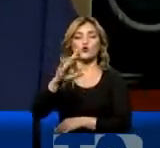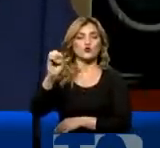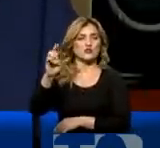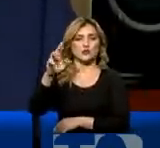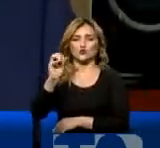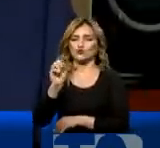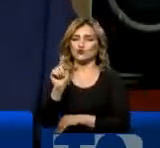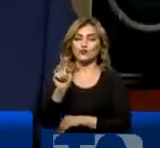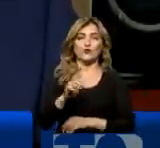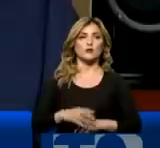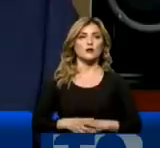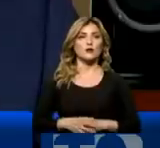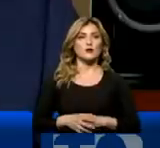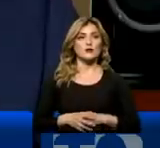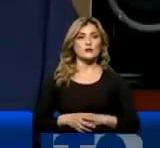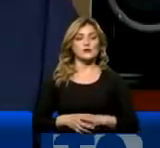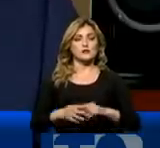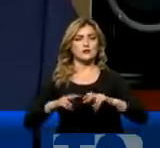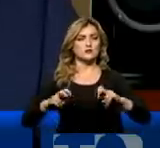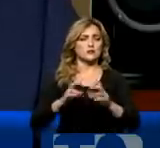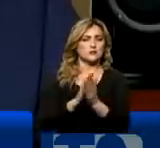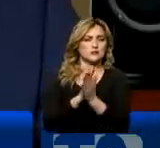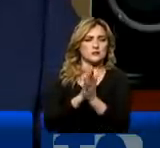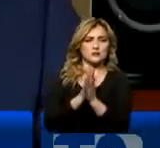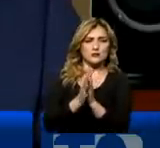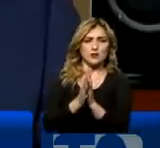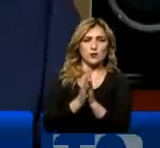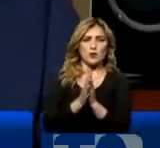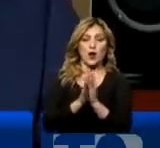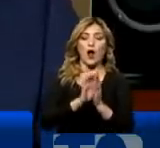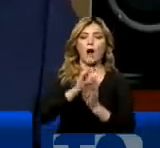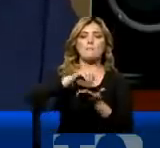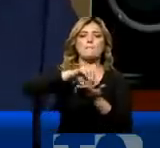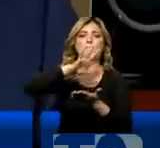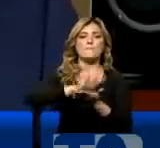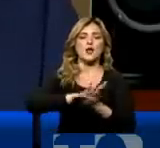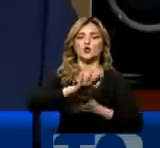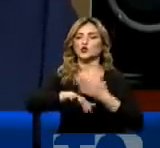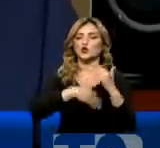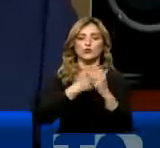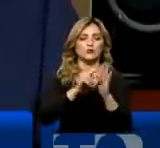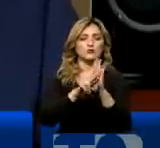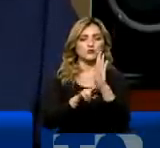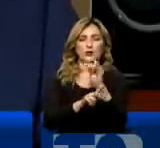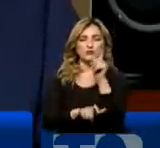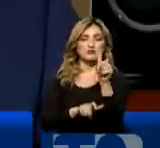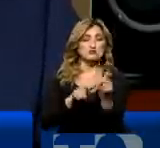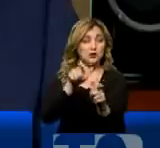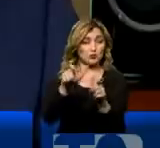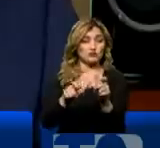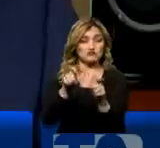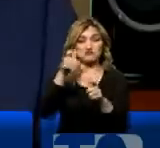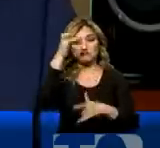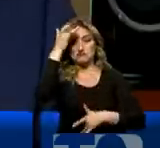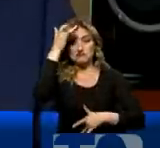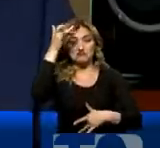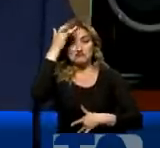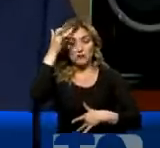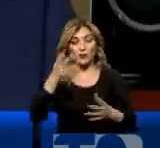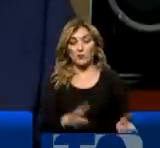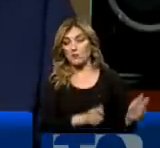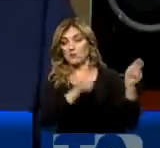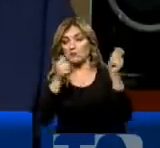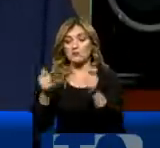y un esfuerzo es en que se realicen los protocolos. Al momento no hay ningún paciente, nadie ha sido derivado